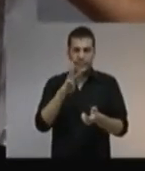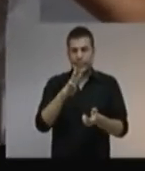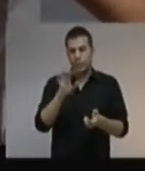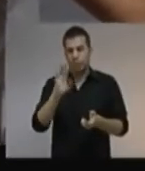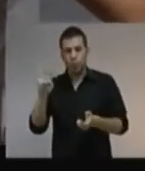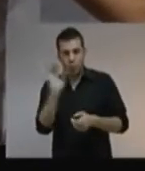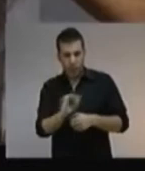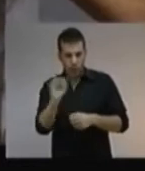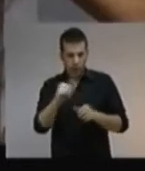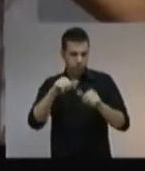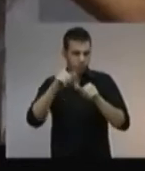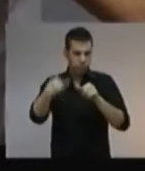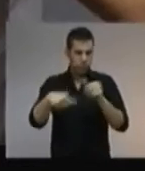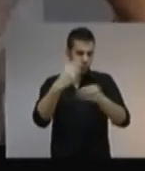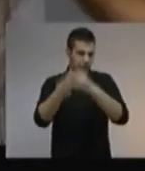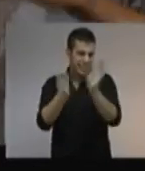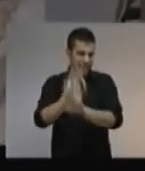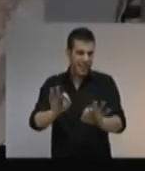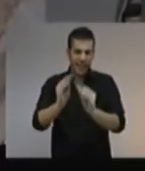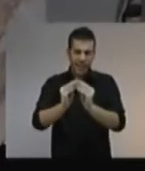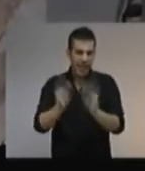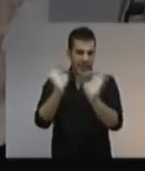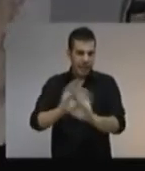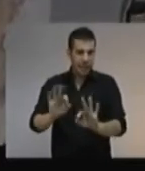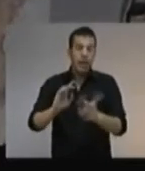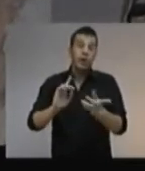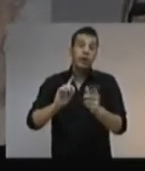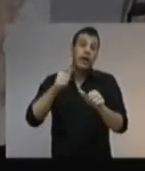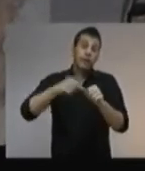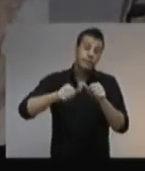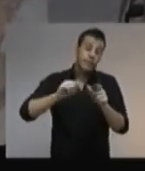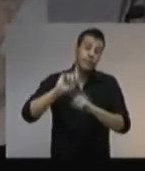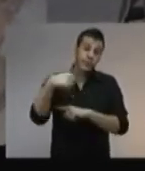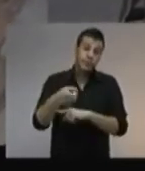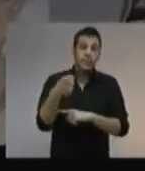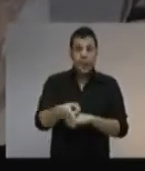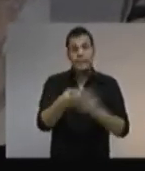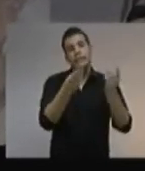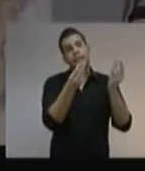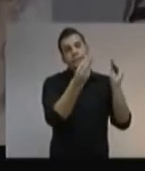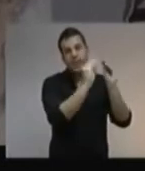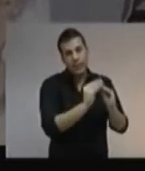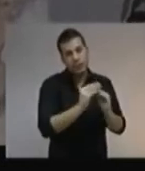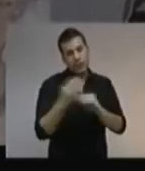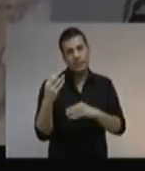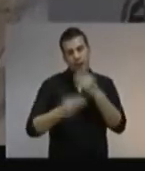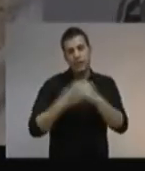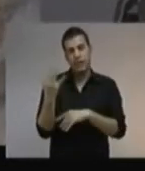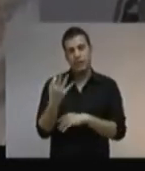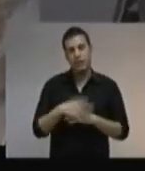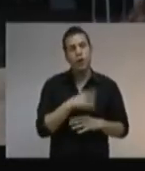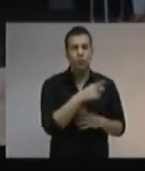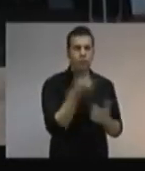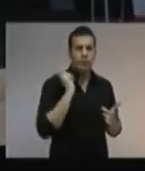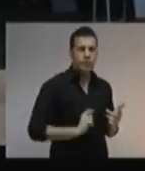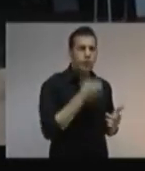hacerle nada unos 3 o 4 años. A partir de los 3 o 4 años ya el sufrimiento que tiene es mucho y hay que estar con reparaciones bastante gordas. Juan